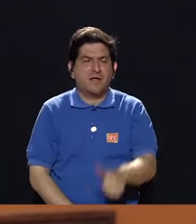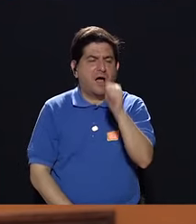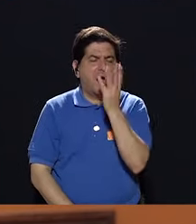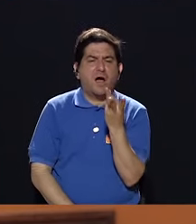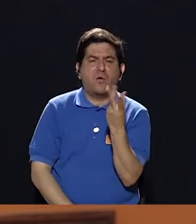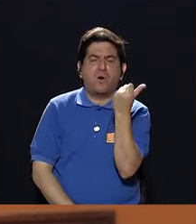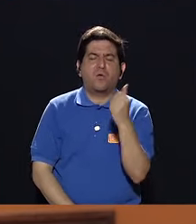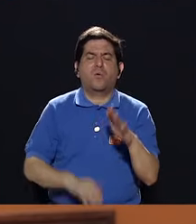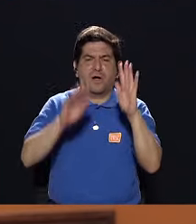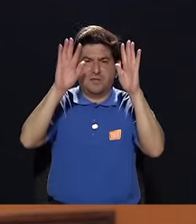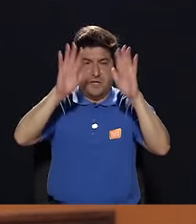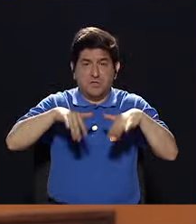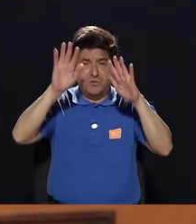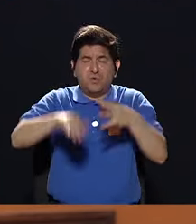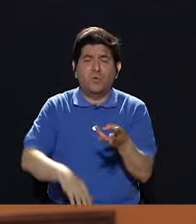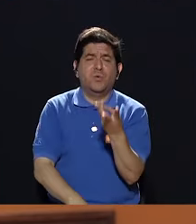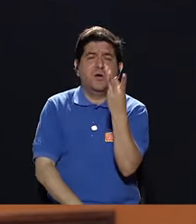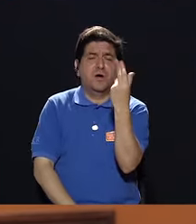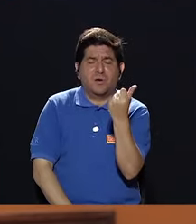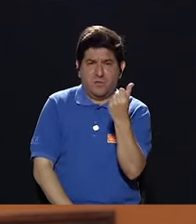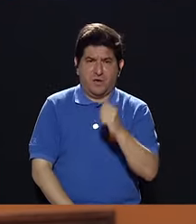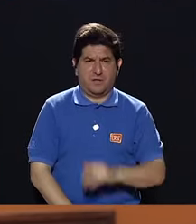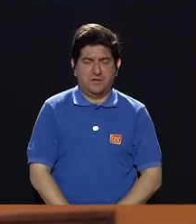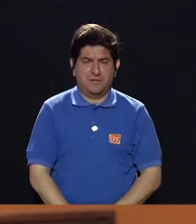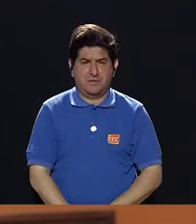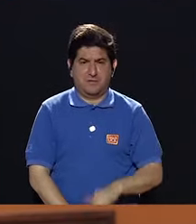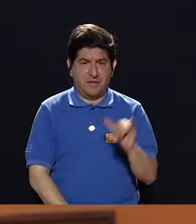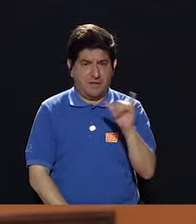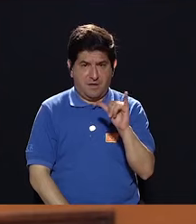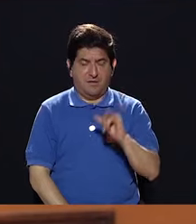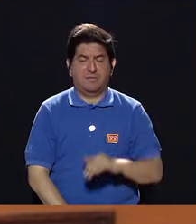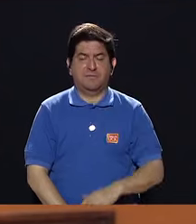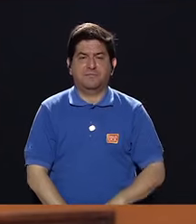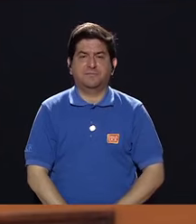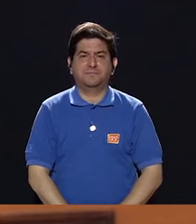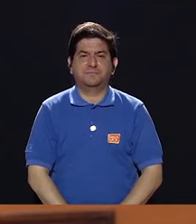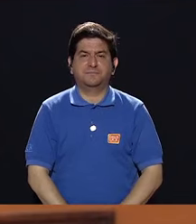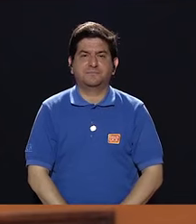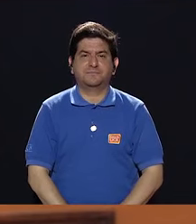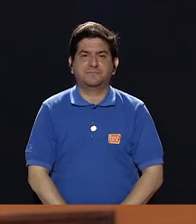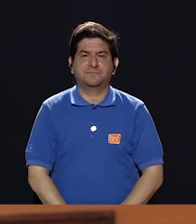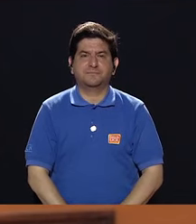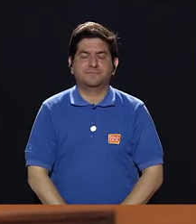del caudal de lluvia que cae, digamos, o la cantidad de precipitación.